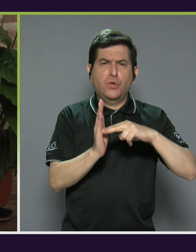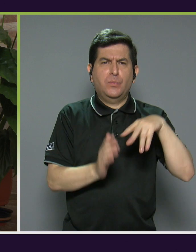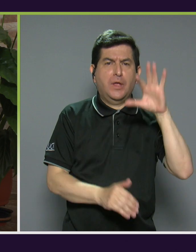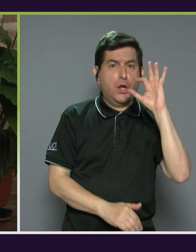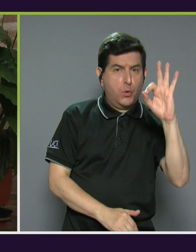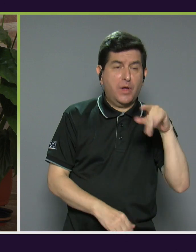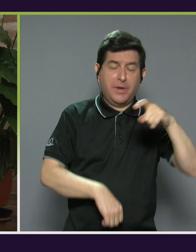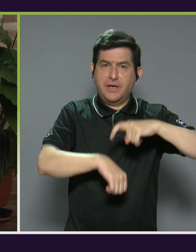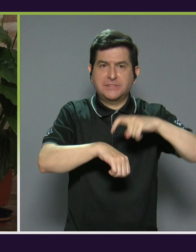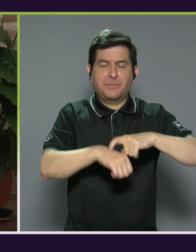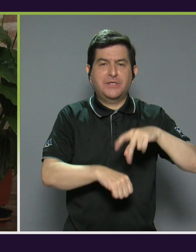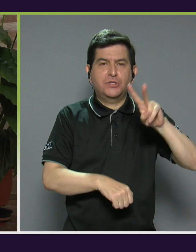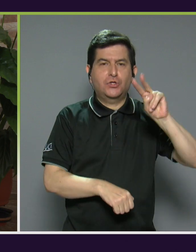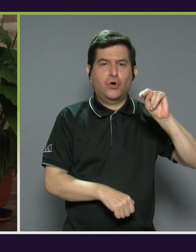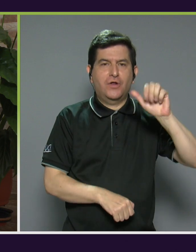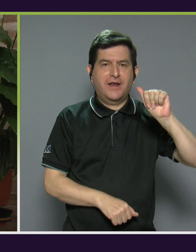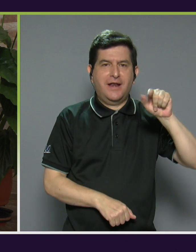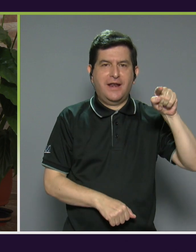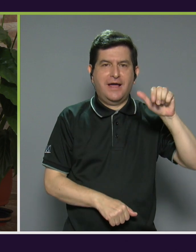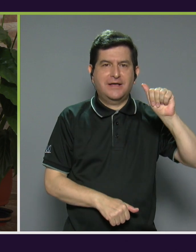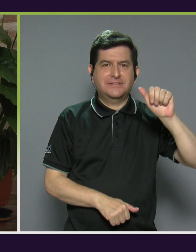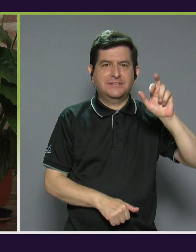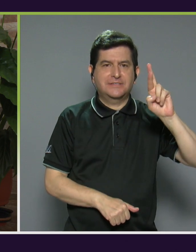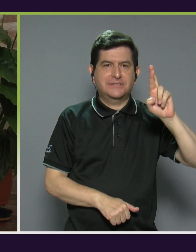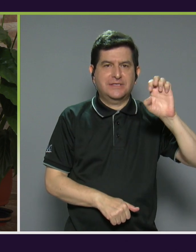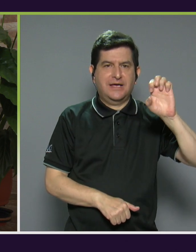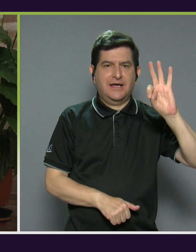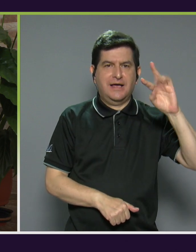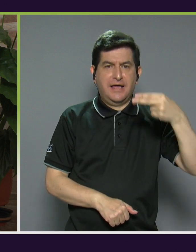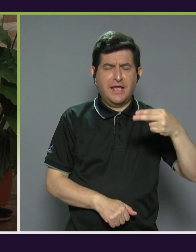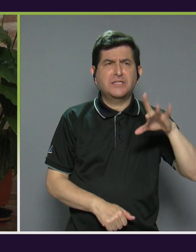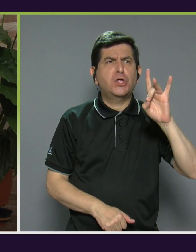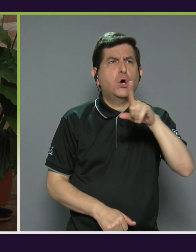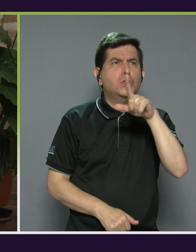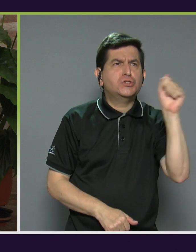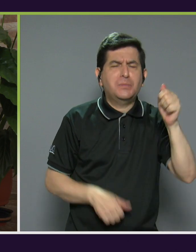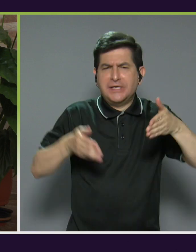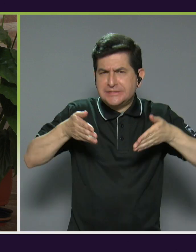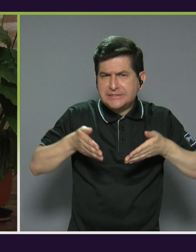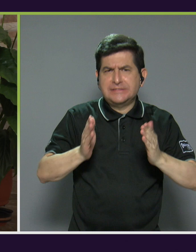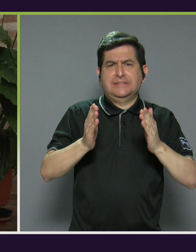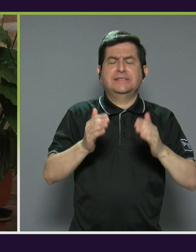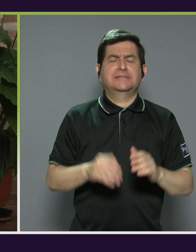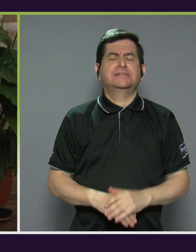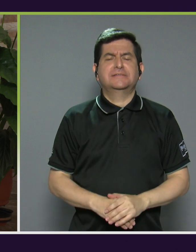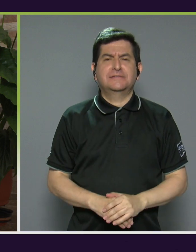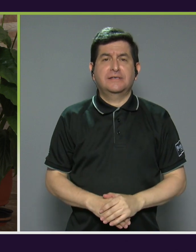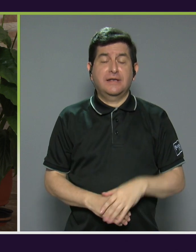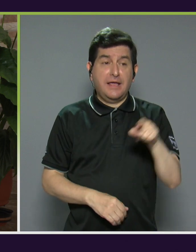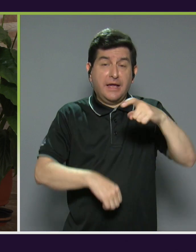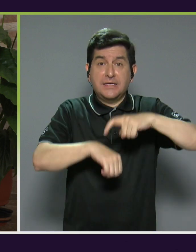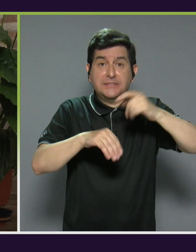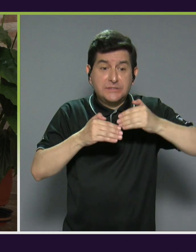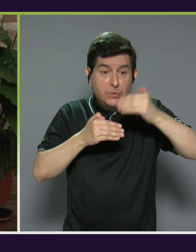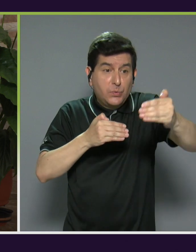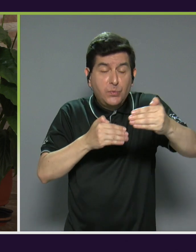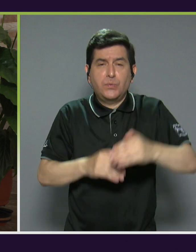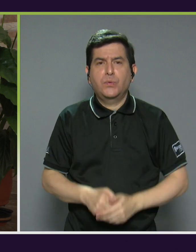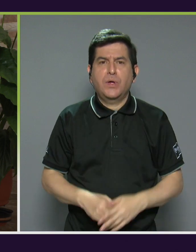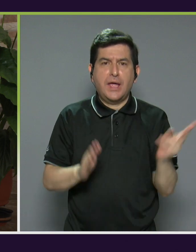entonces Nazaret tenía unos 8 meses más o menos de nacida, y a partir de ese momento, durante todo el